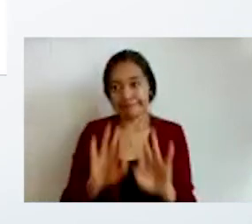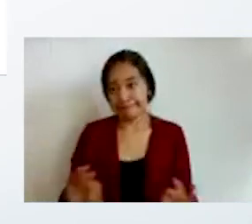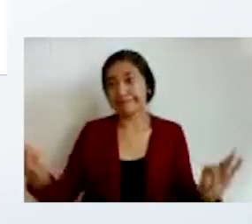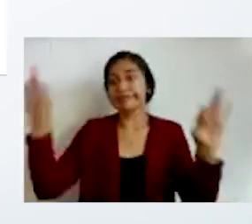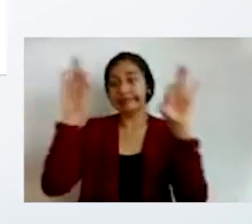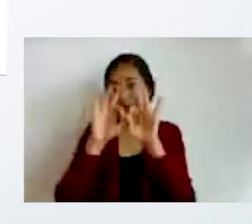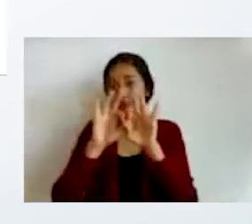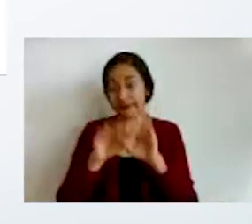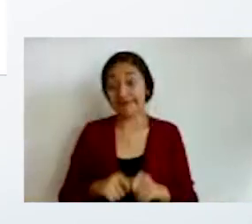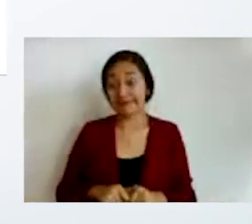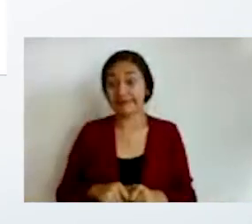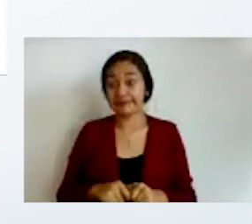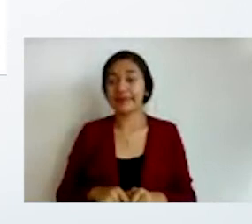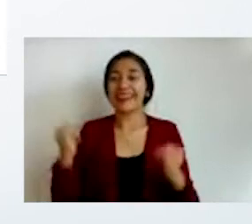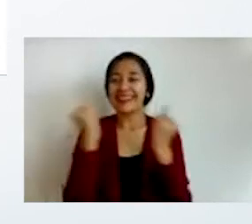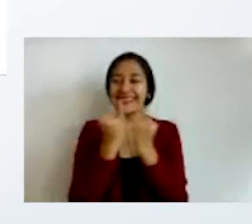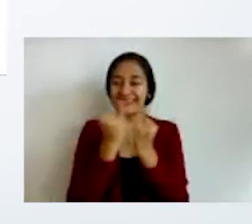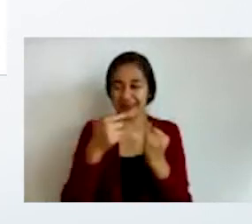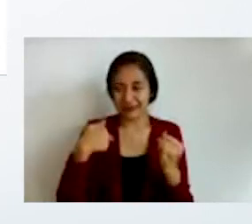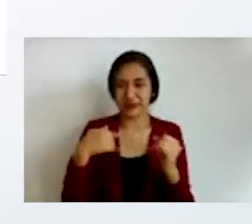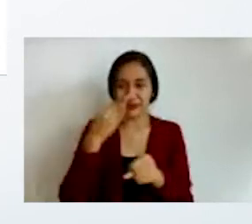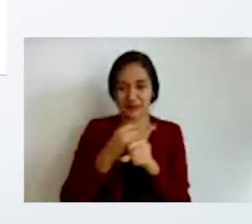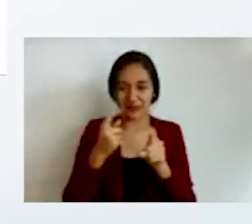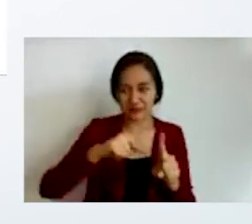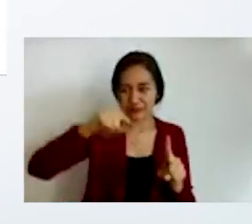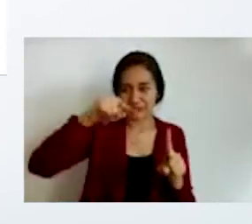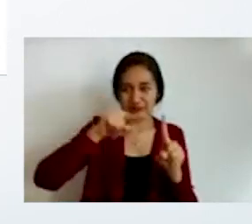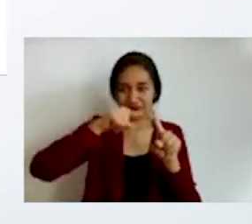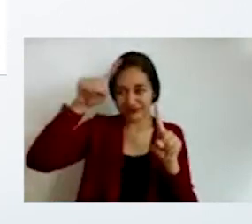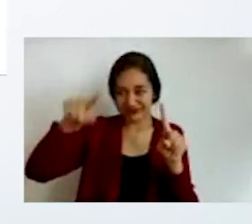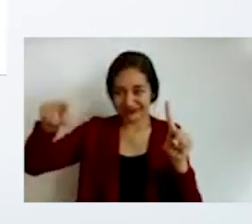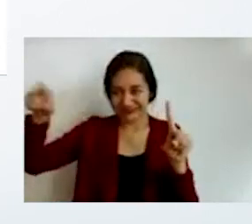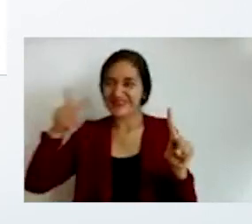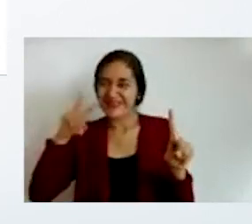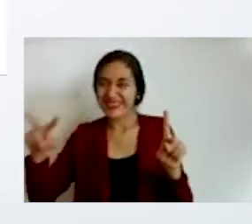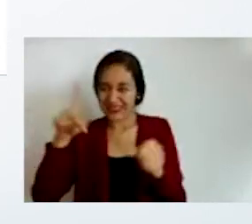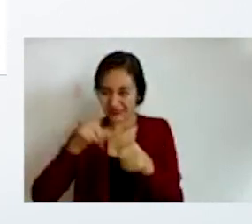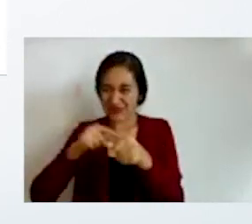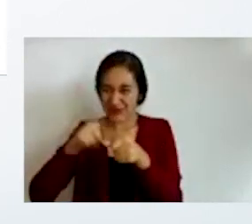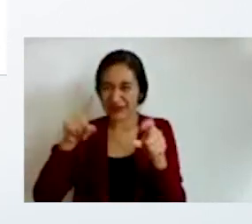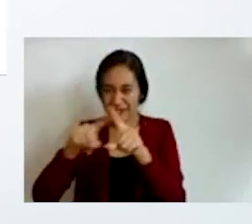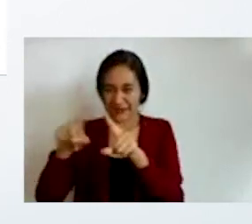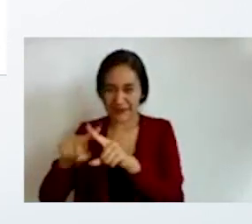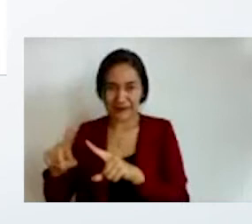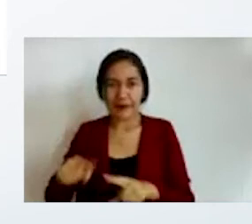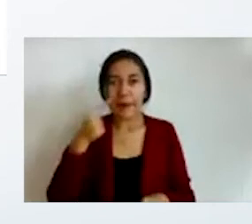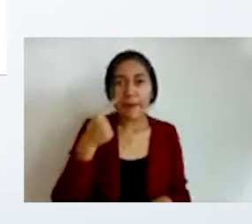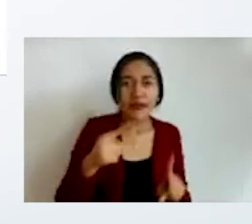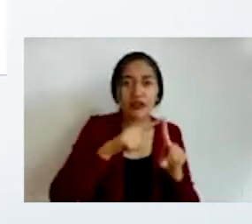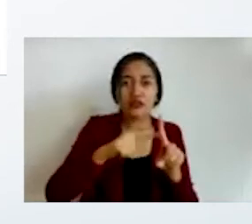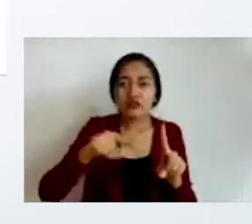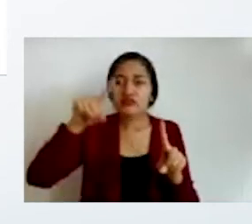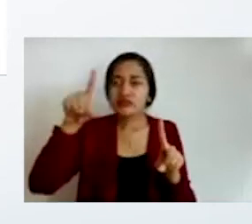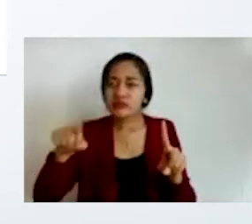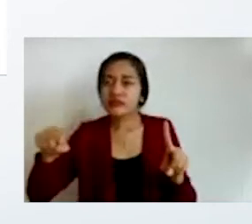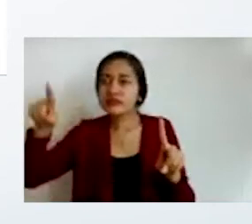esta gráfica, que también me gusta mucho por los colores, nos muestra por una parte en un espacio